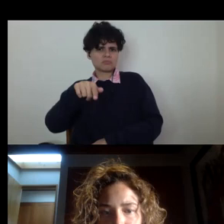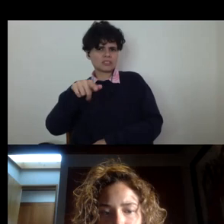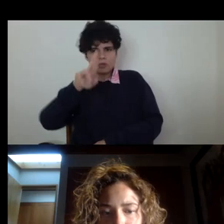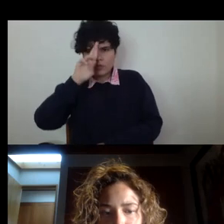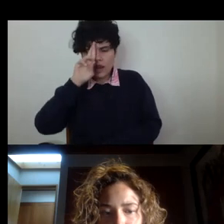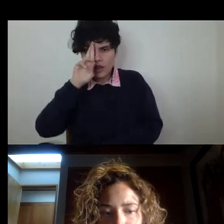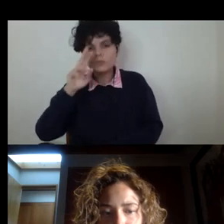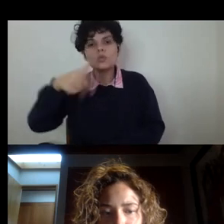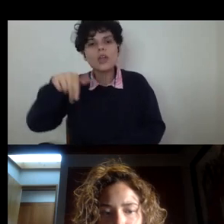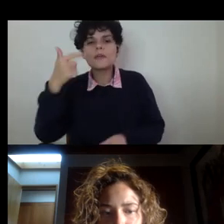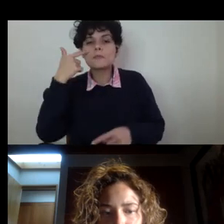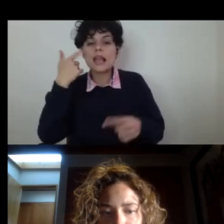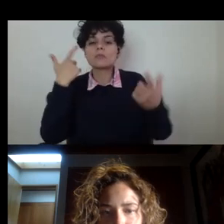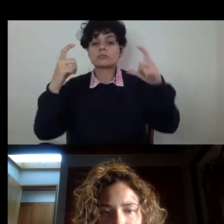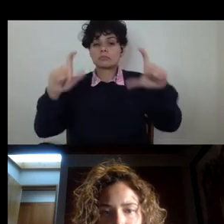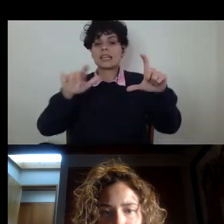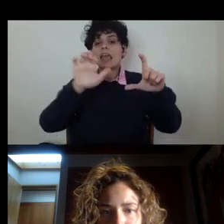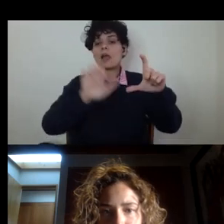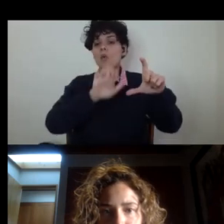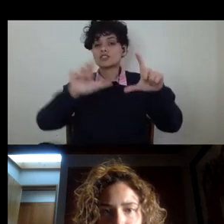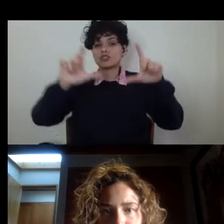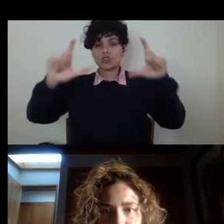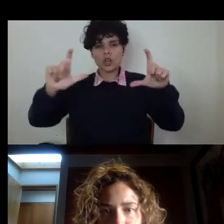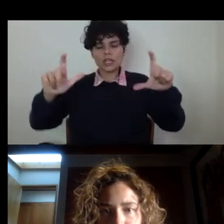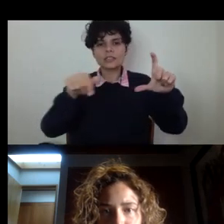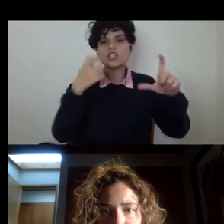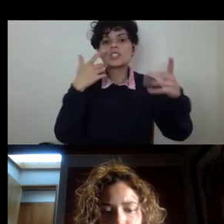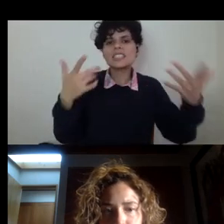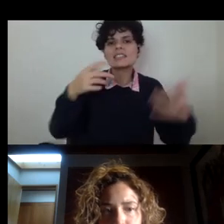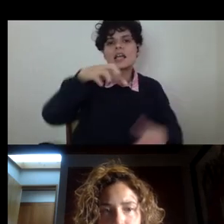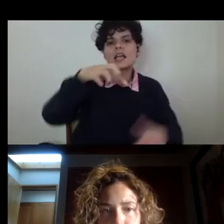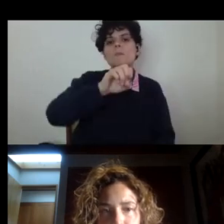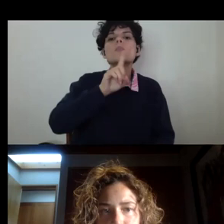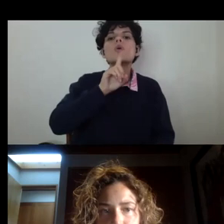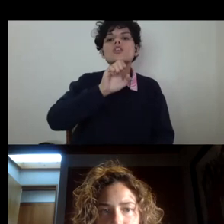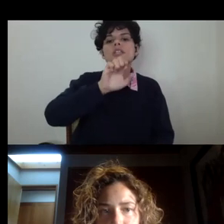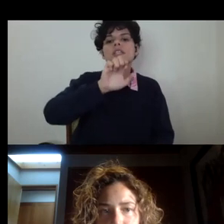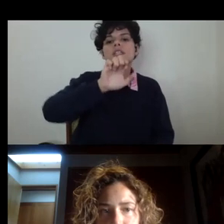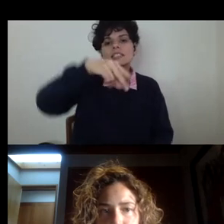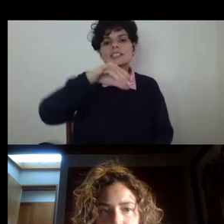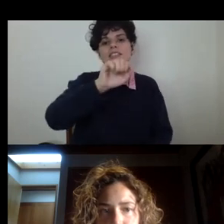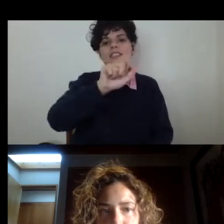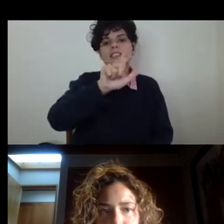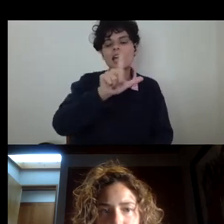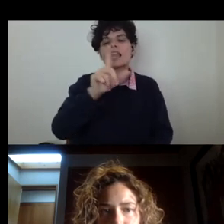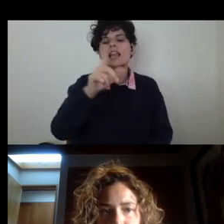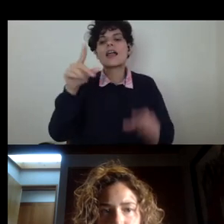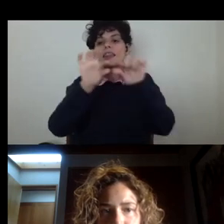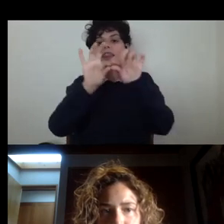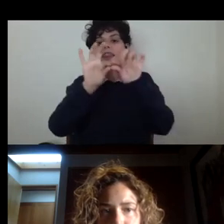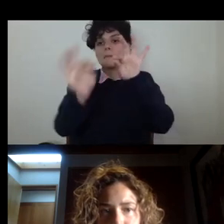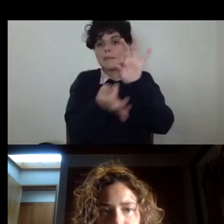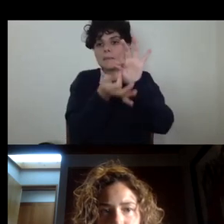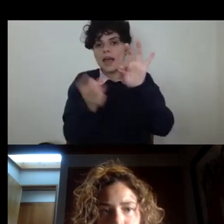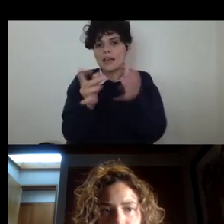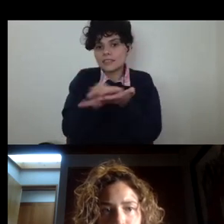las ecuaciones que describe el potencial de membrana en una célula excitable, es directamente proporcional,